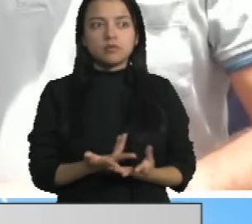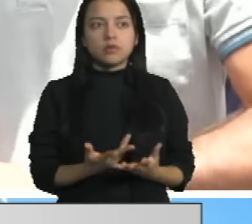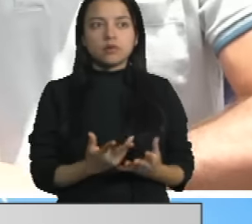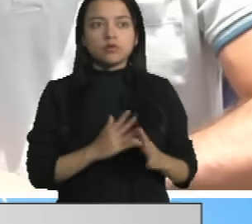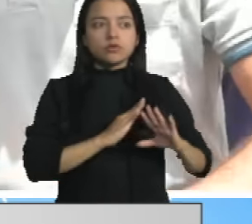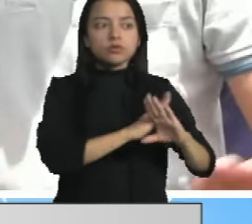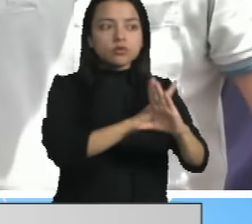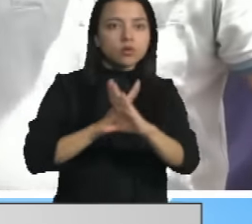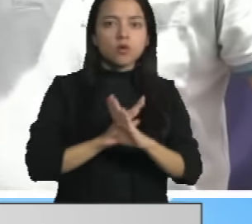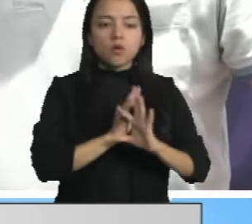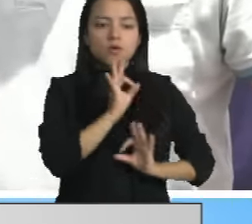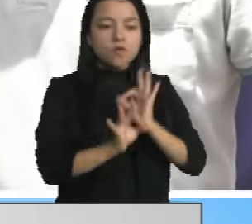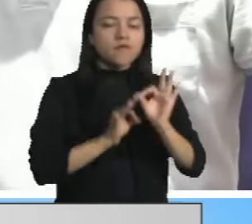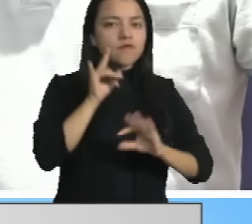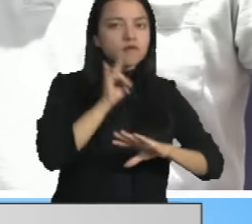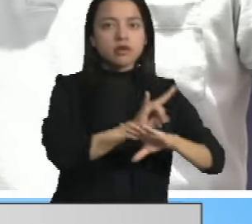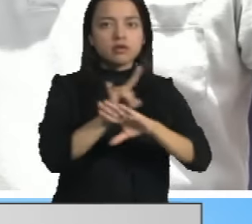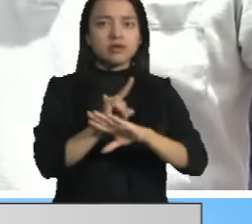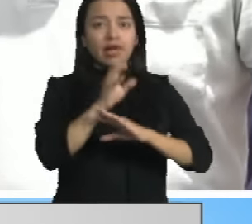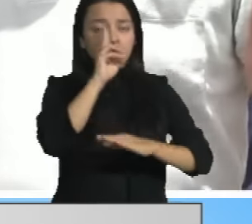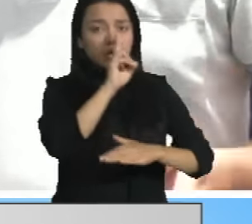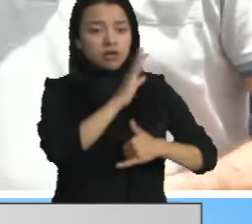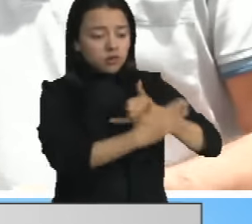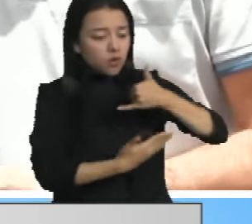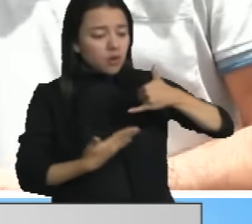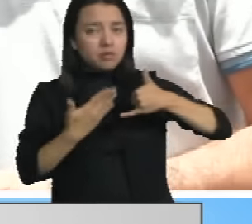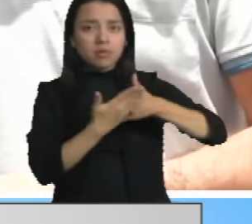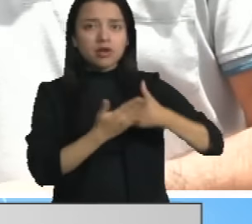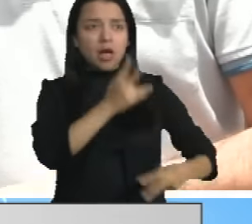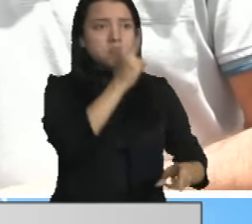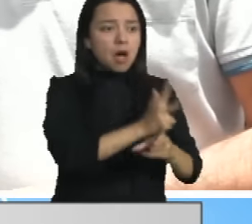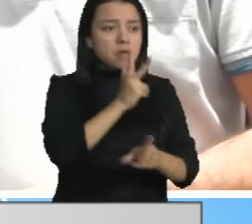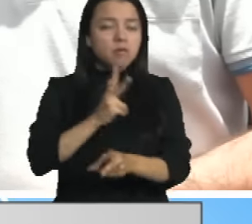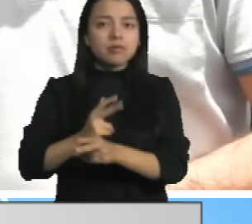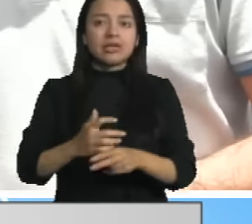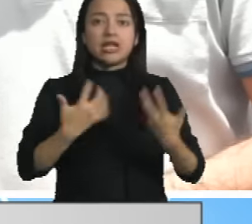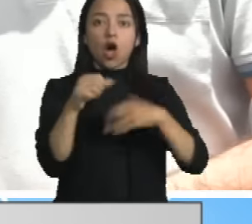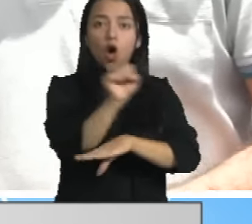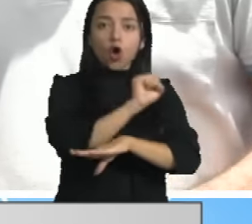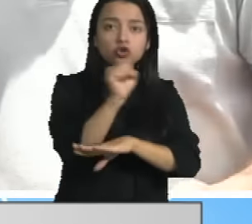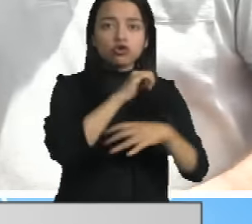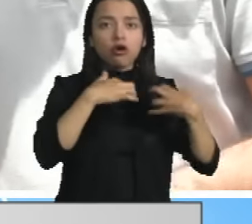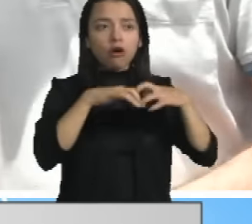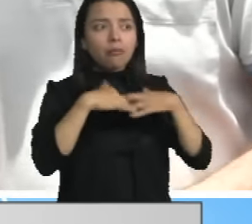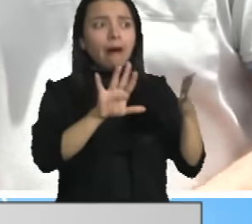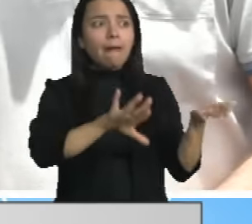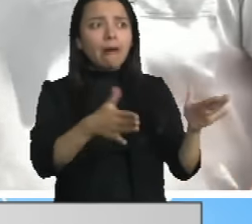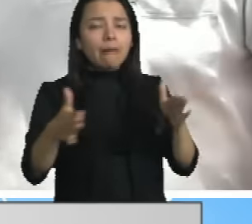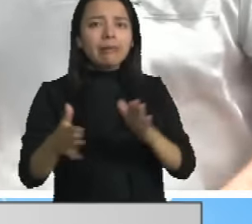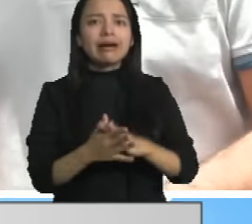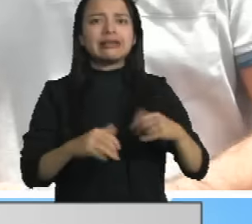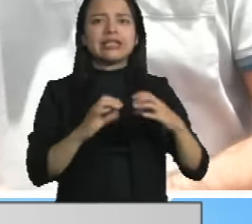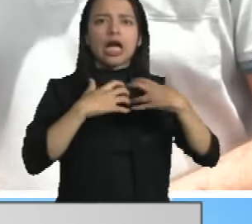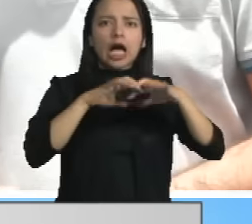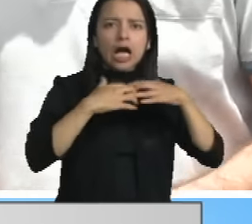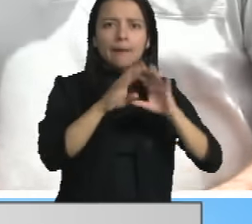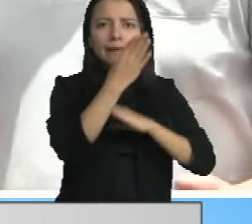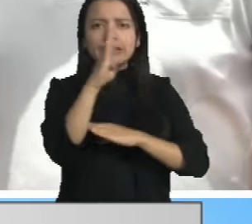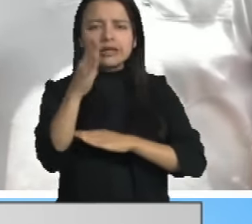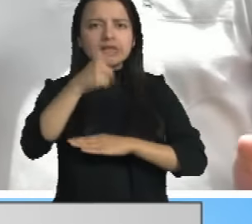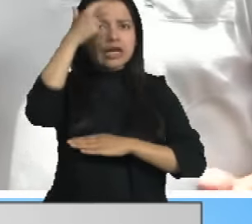estamos inseguros, en todo el país. Nos han matado conductores como un berraco. Por todo el país se roban los camiones en Barranquilla, en